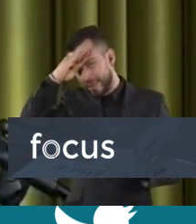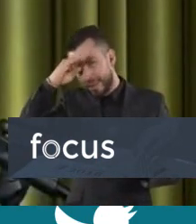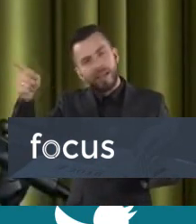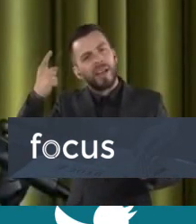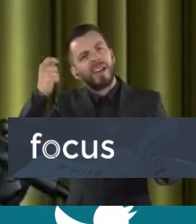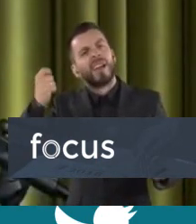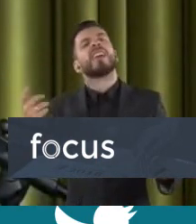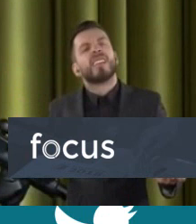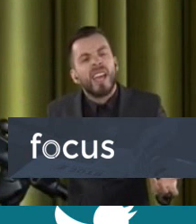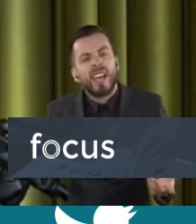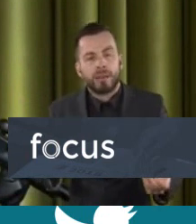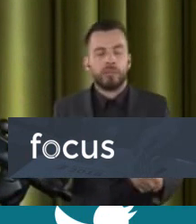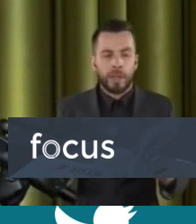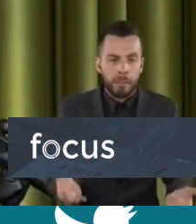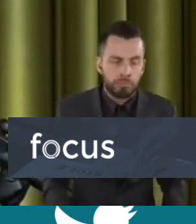darle patente de corso